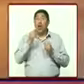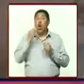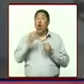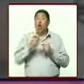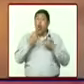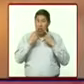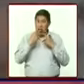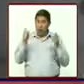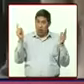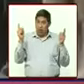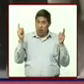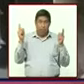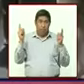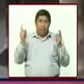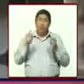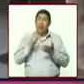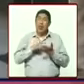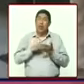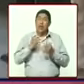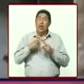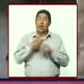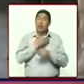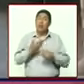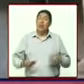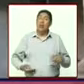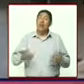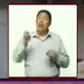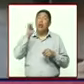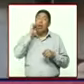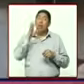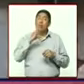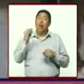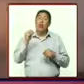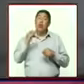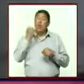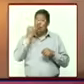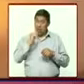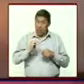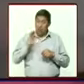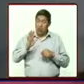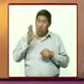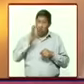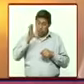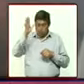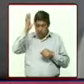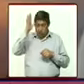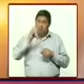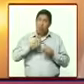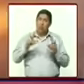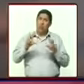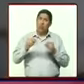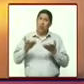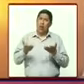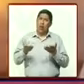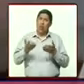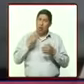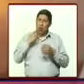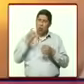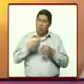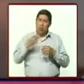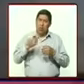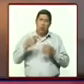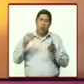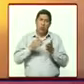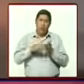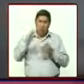de declaración del expresidente Evo Morales, tanto de los padres de la víctima. Sin embargo, esto al no presentarse, se emitió una orden de aprehensión en contra del